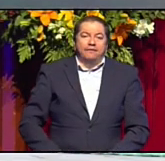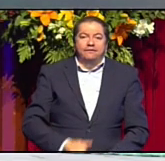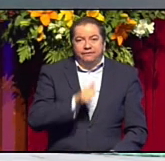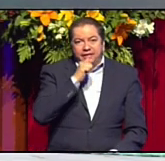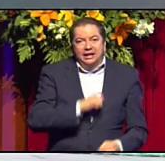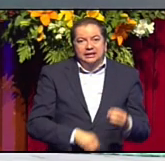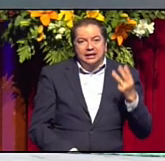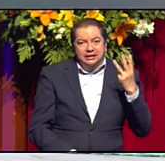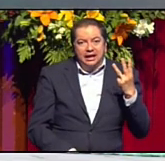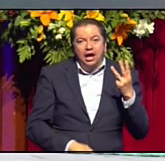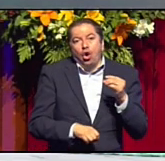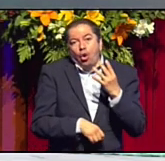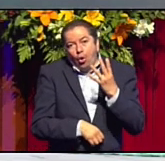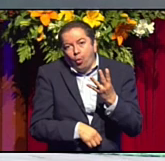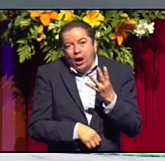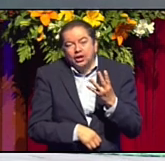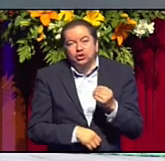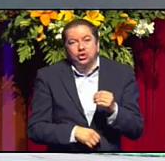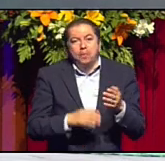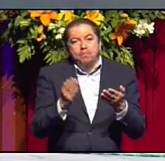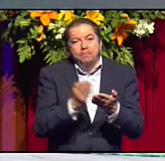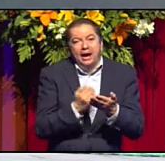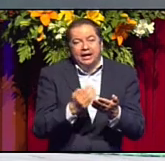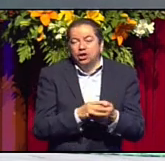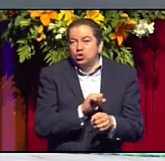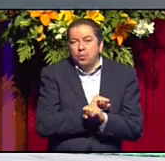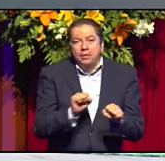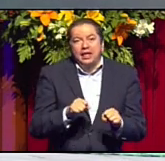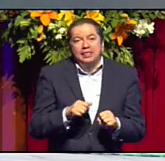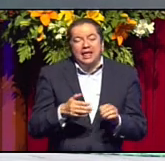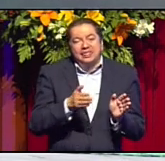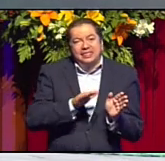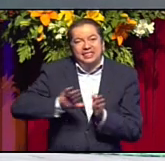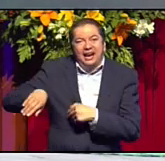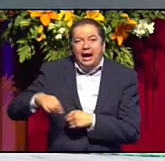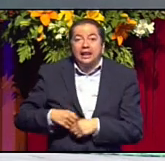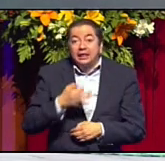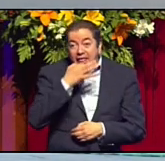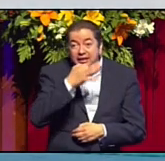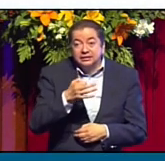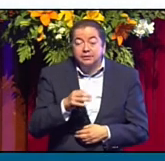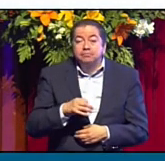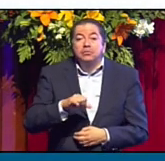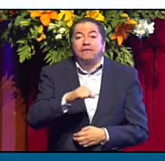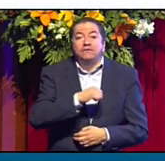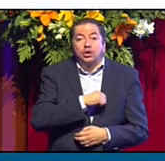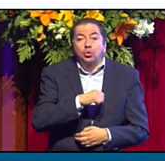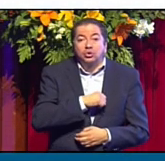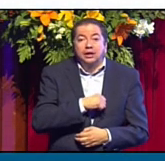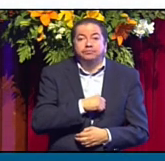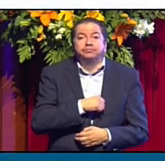3 o 4 páginas, vamos finalizando, pero no pudimos dejar de mencionarlo, que Vicuña sale al mundo,